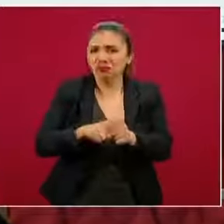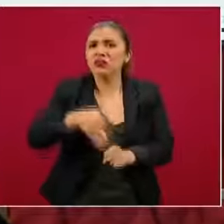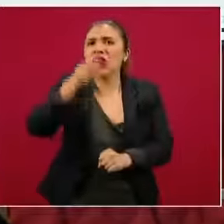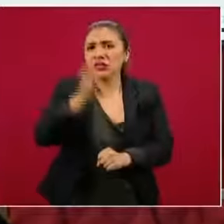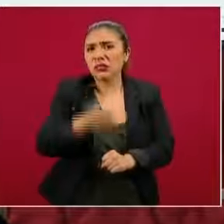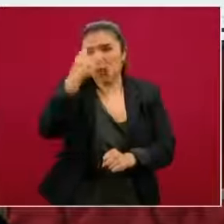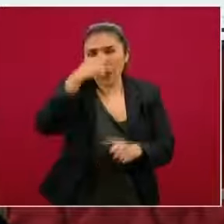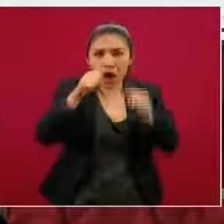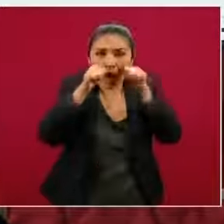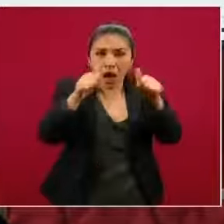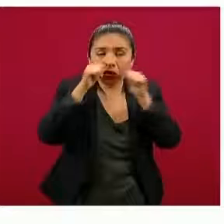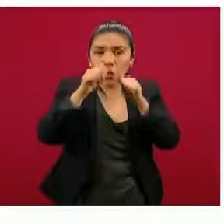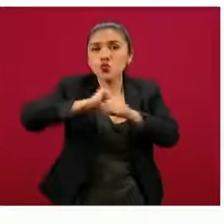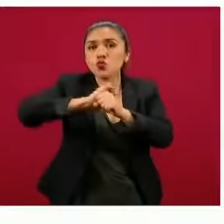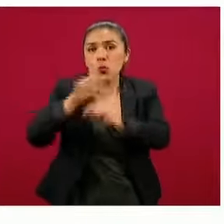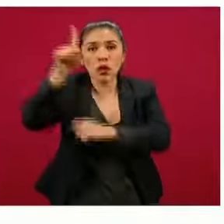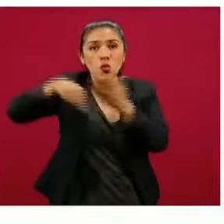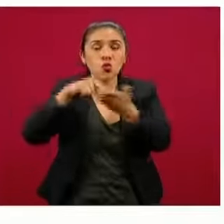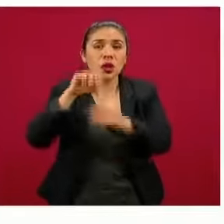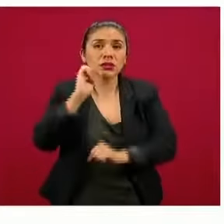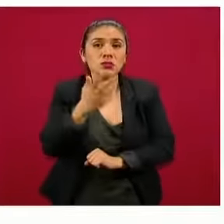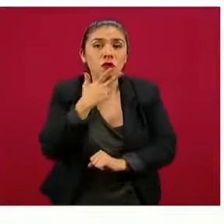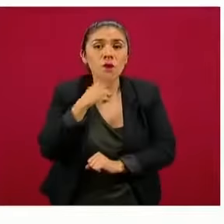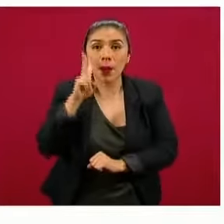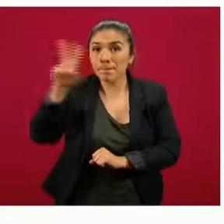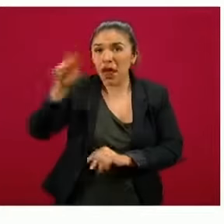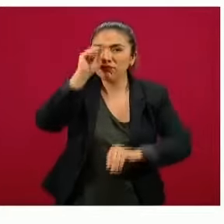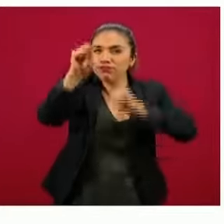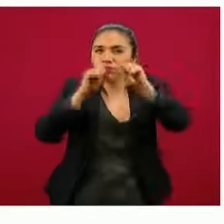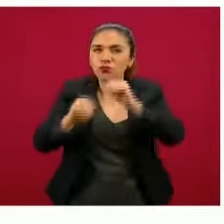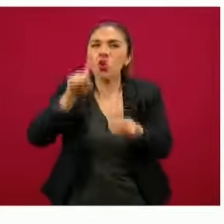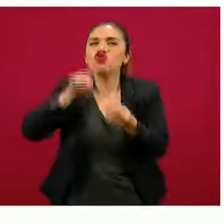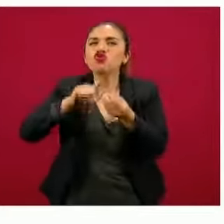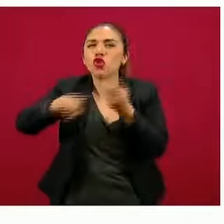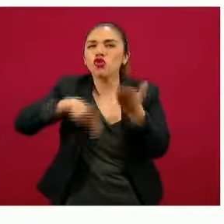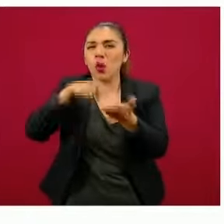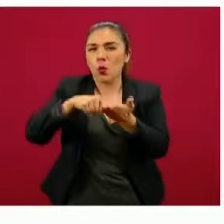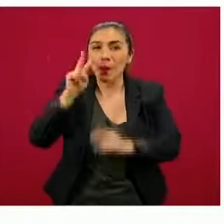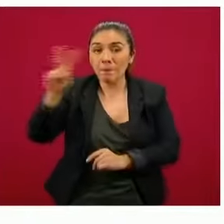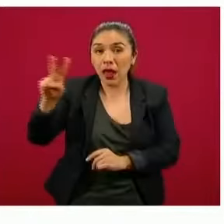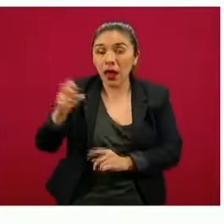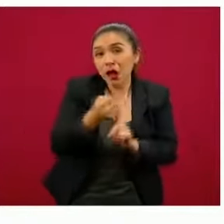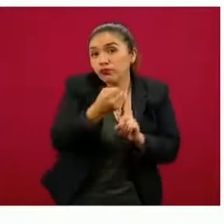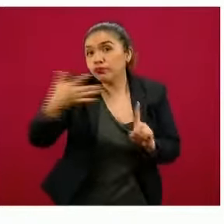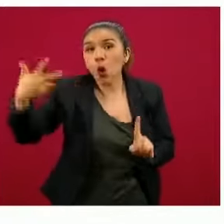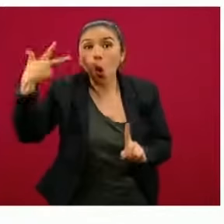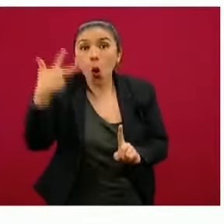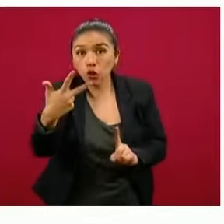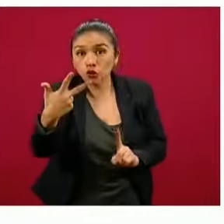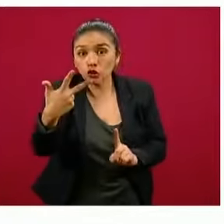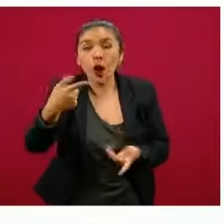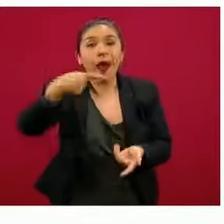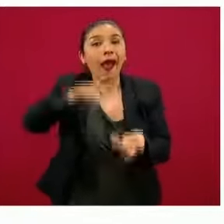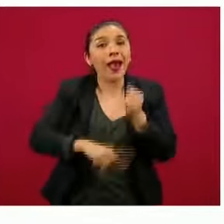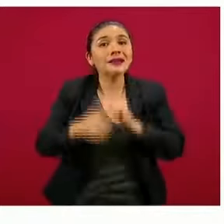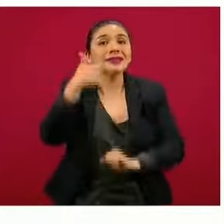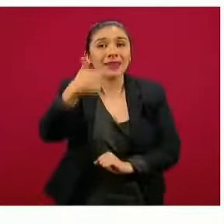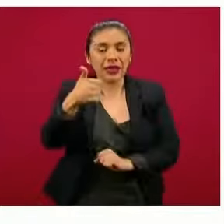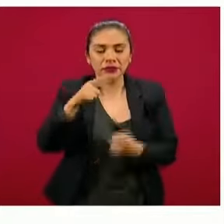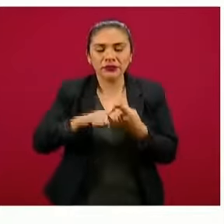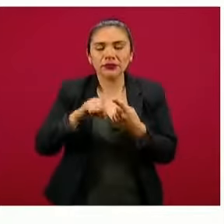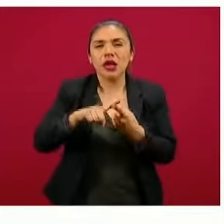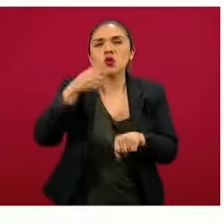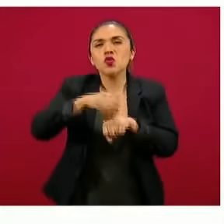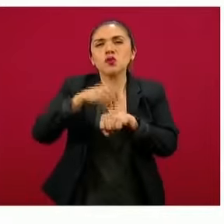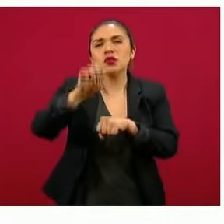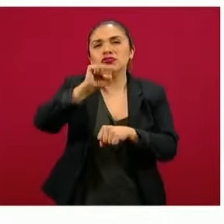atención de COVID en Chihuahua, esta es su distribución. De estos 8 hospitales, 6 es el regional 66